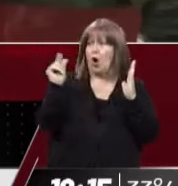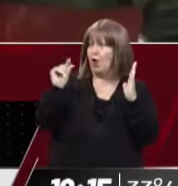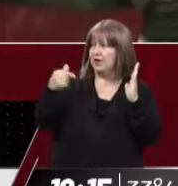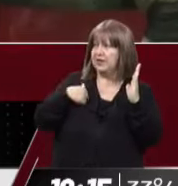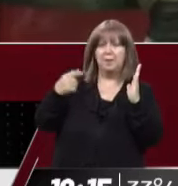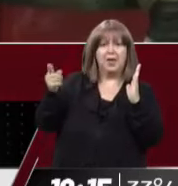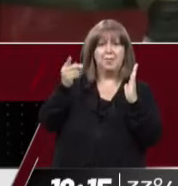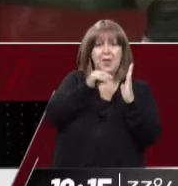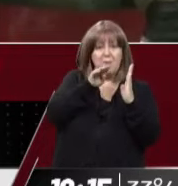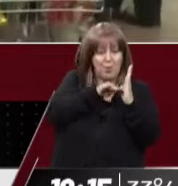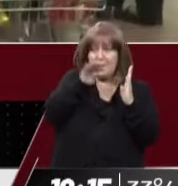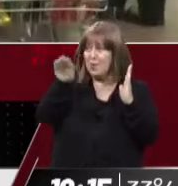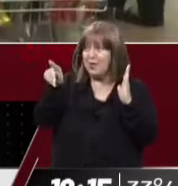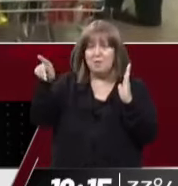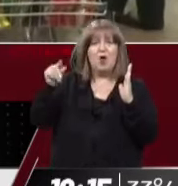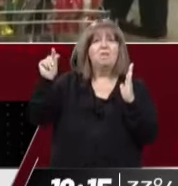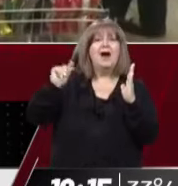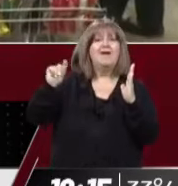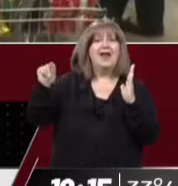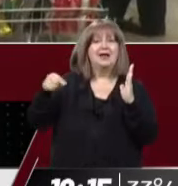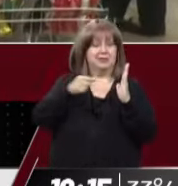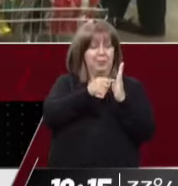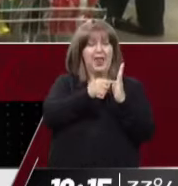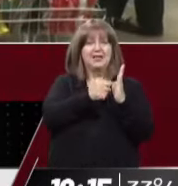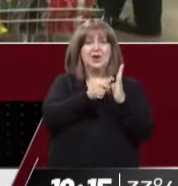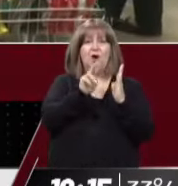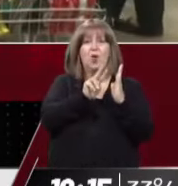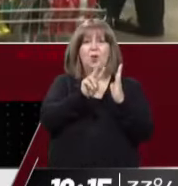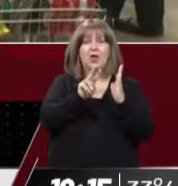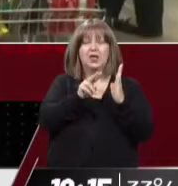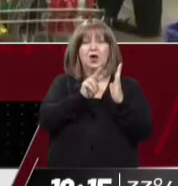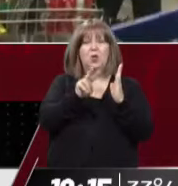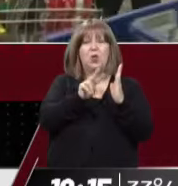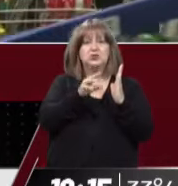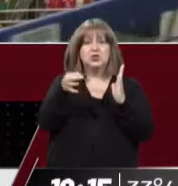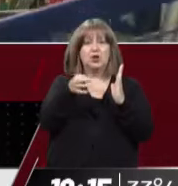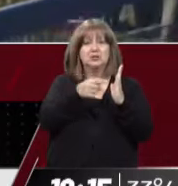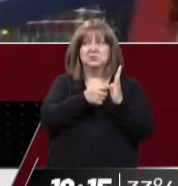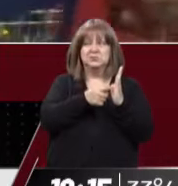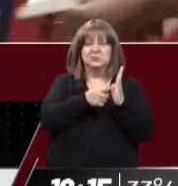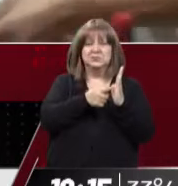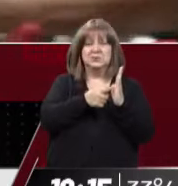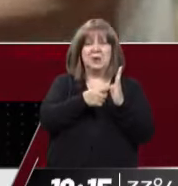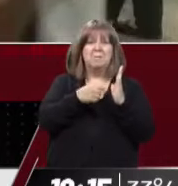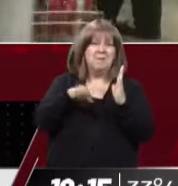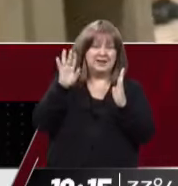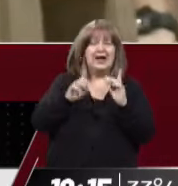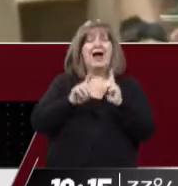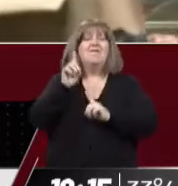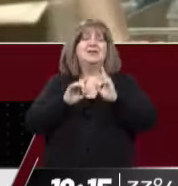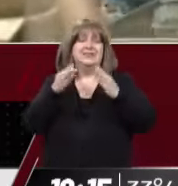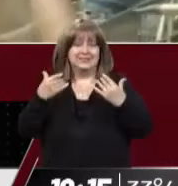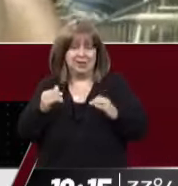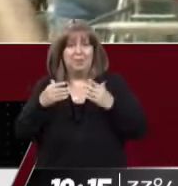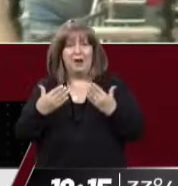productos que en otra región se venden mucho y las dinámicas están de oferta sobre esos productos. Hay lugares en el interior